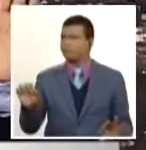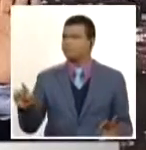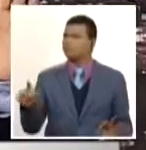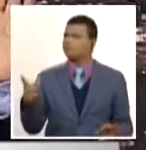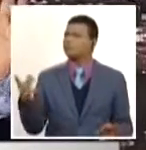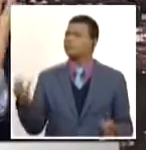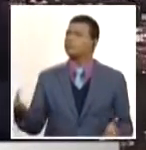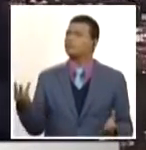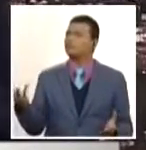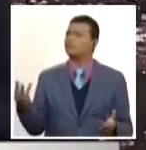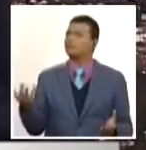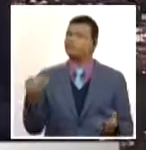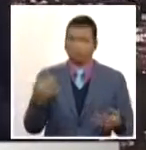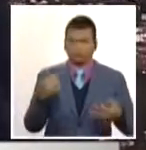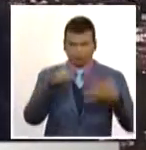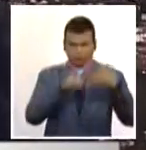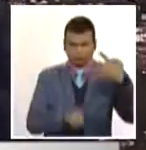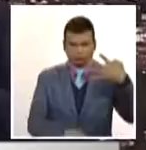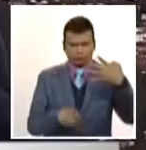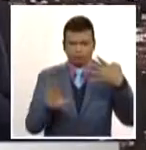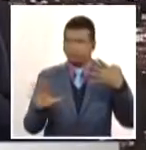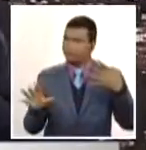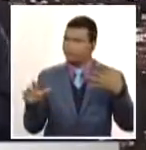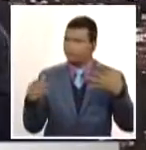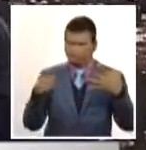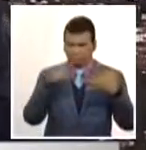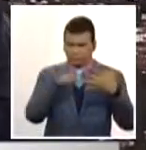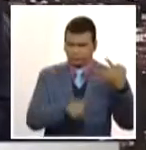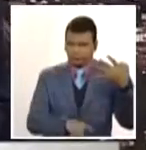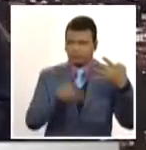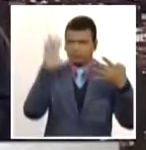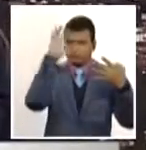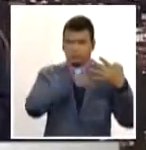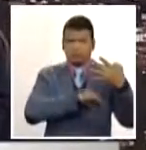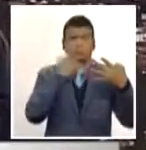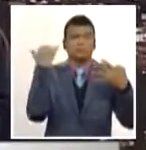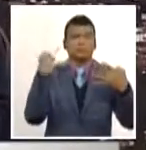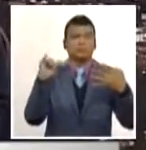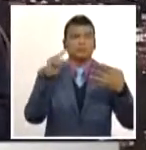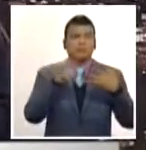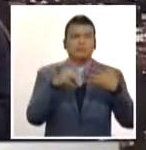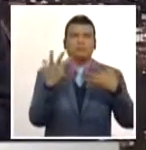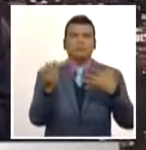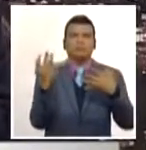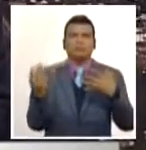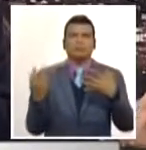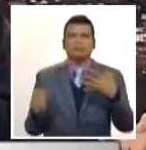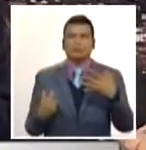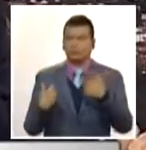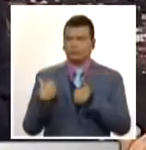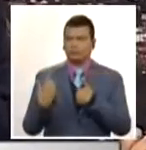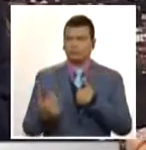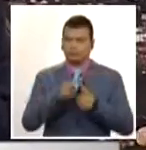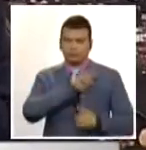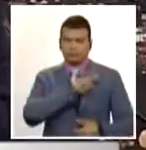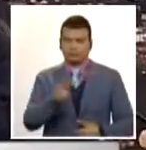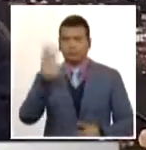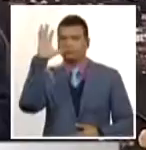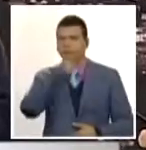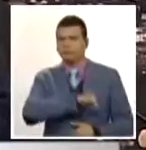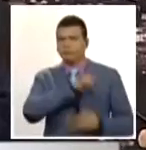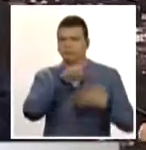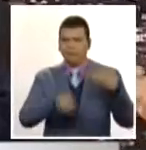hemos detectado 4 escenarios y ya están identificados por todos los actores del Valle del Cauca, los cuales de manera